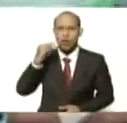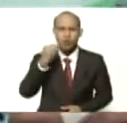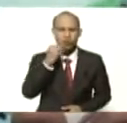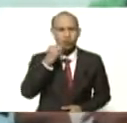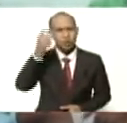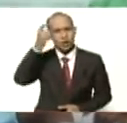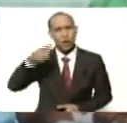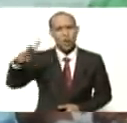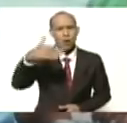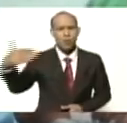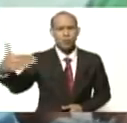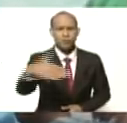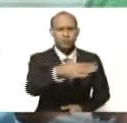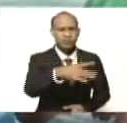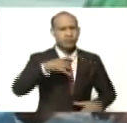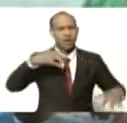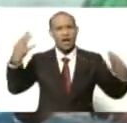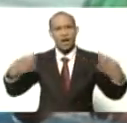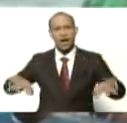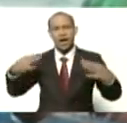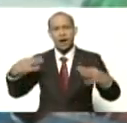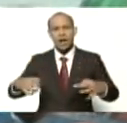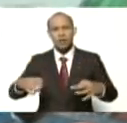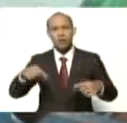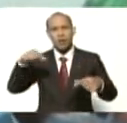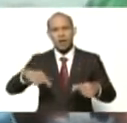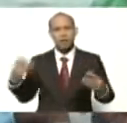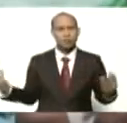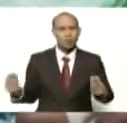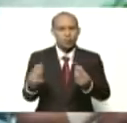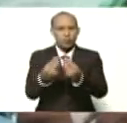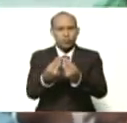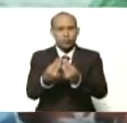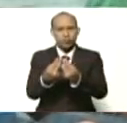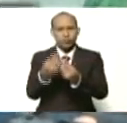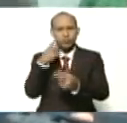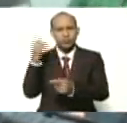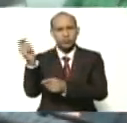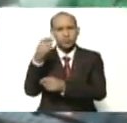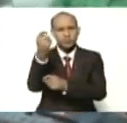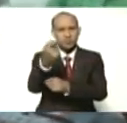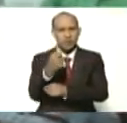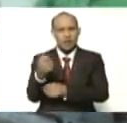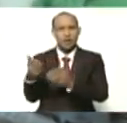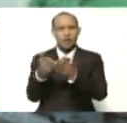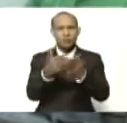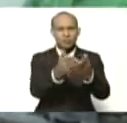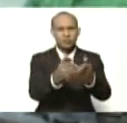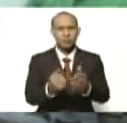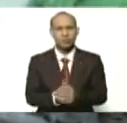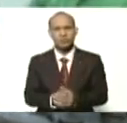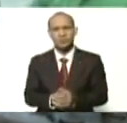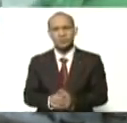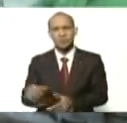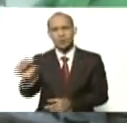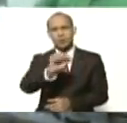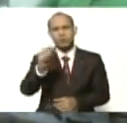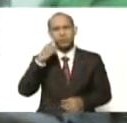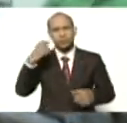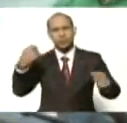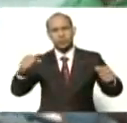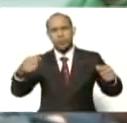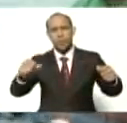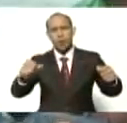sardinero por naturaleza aquí voy con mi amigo sector pescadores y marineros manejando este motor